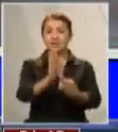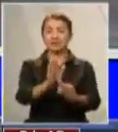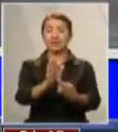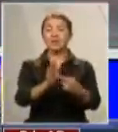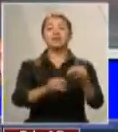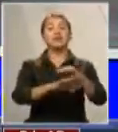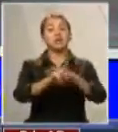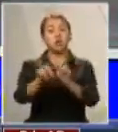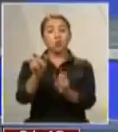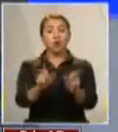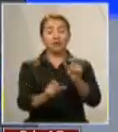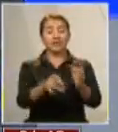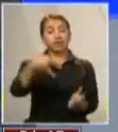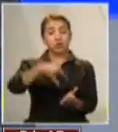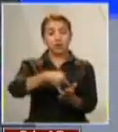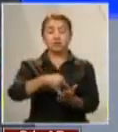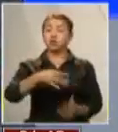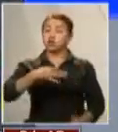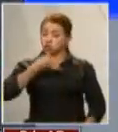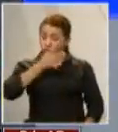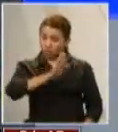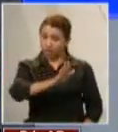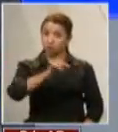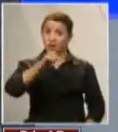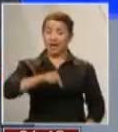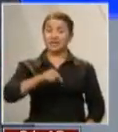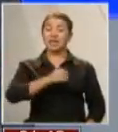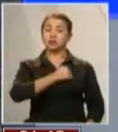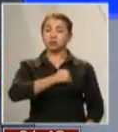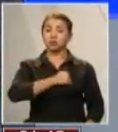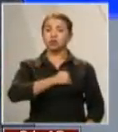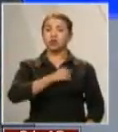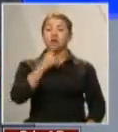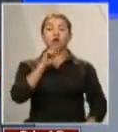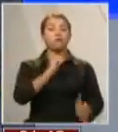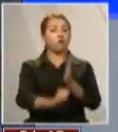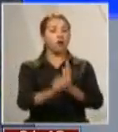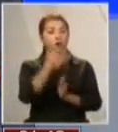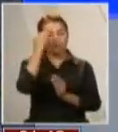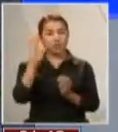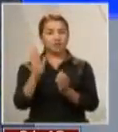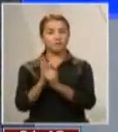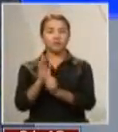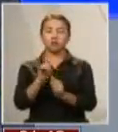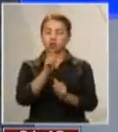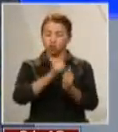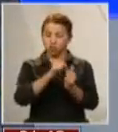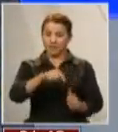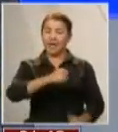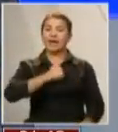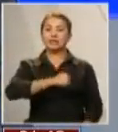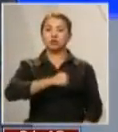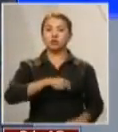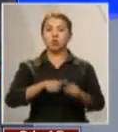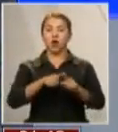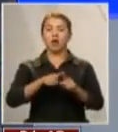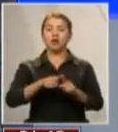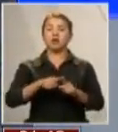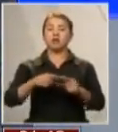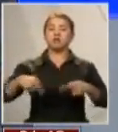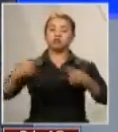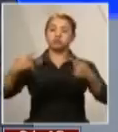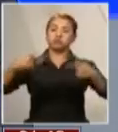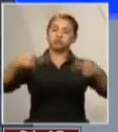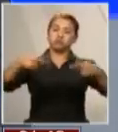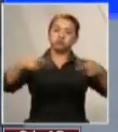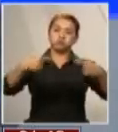los delincuentes en el Congreso. Yo lo que estoy diciéndole es que con esta actitud... O retira el Twitter. No, lo que estoy diciendo, con esta actitud y con esta oposición constante, porque no es primera